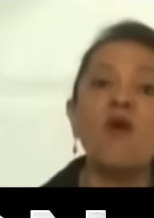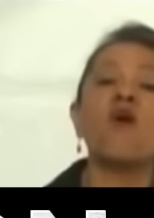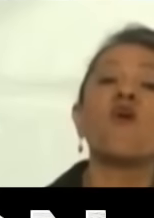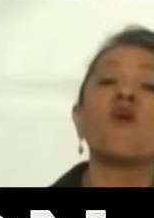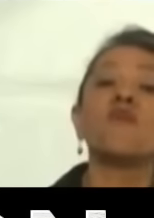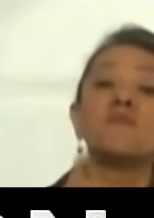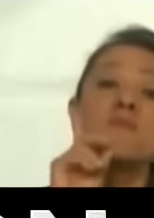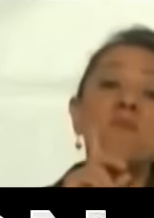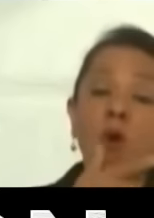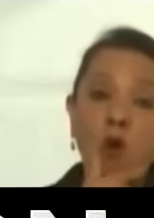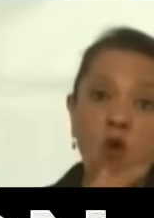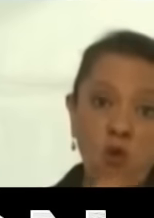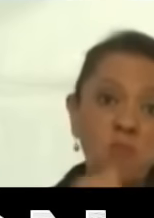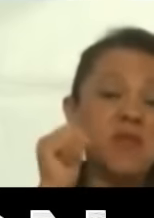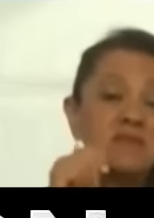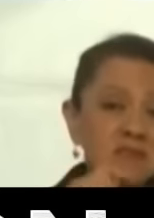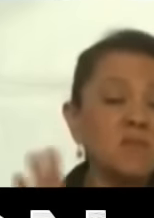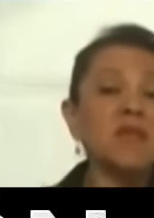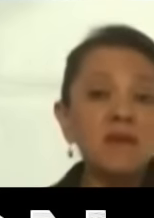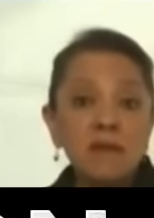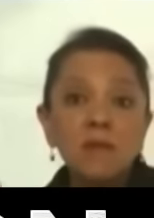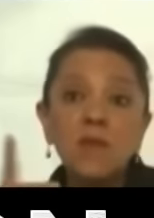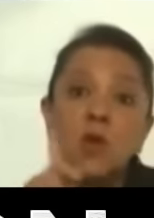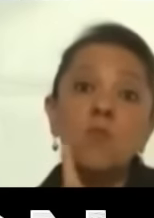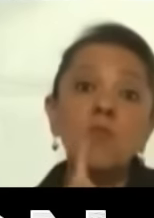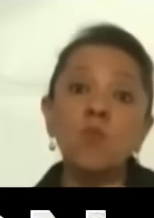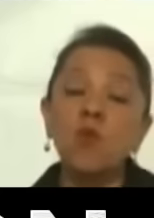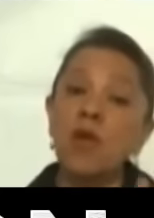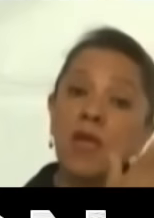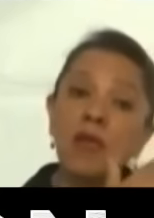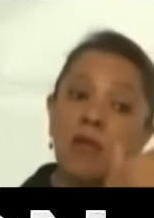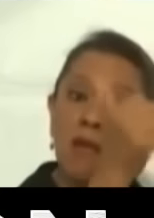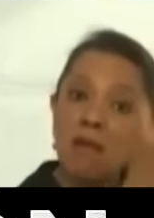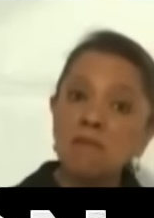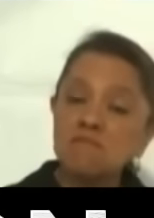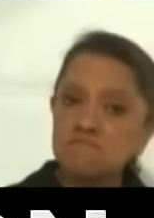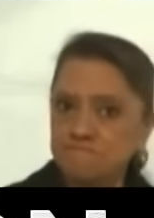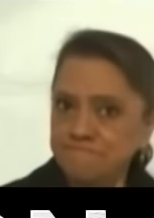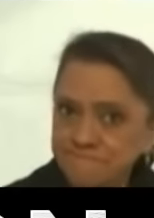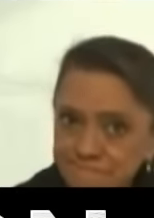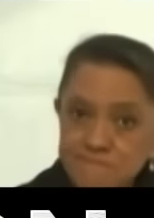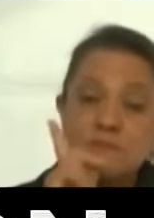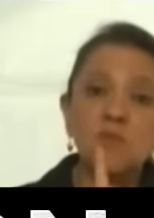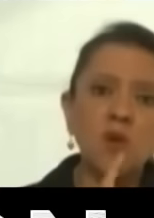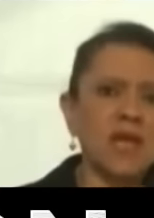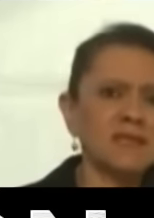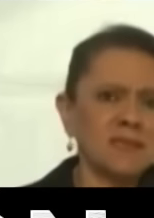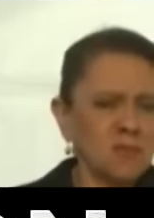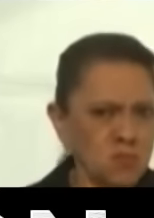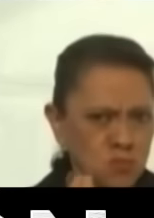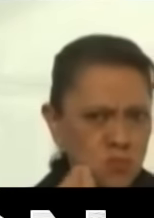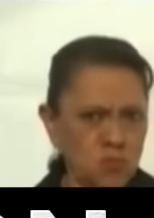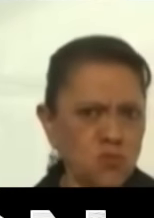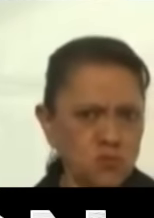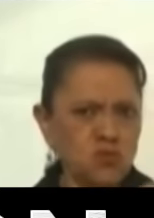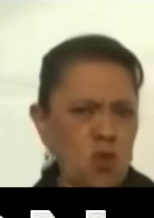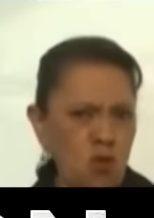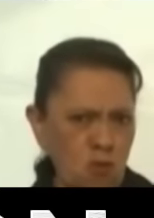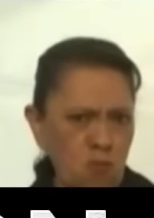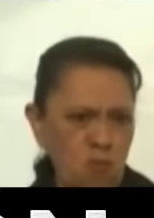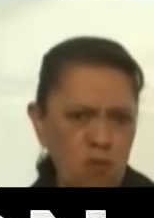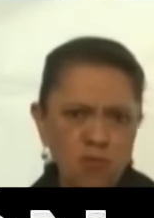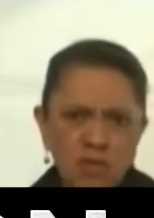así ha sido. Y las mujeres tienen mucho potencial. Tenemos mucho potencial, de tal